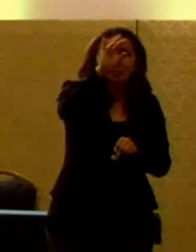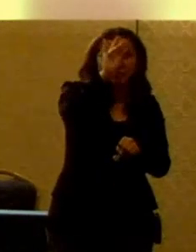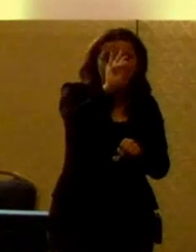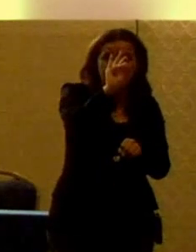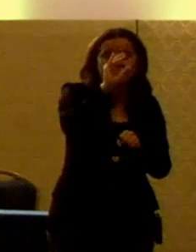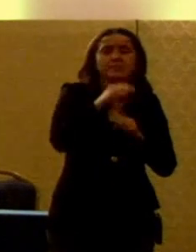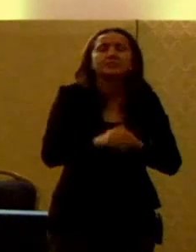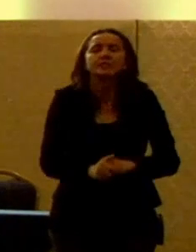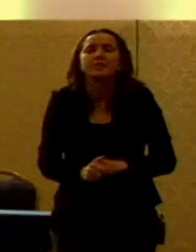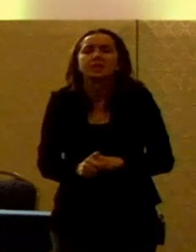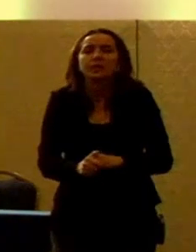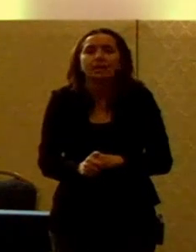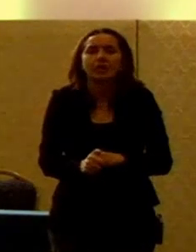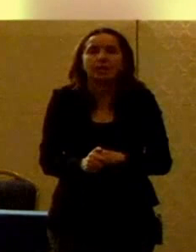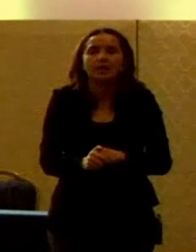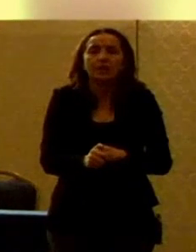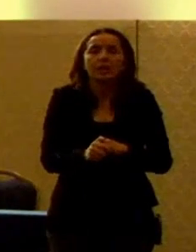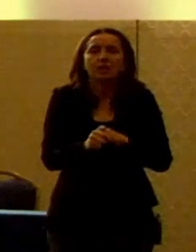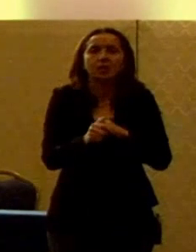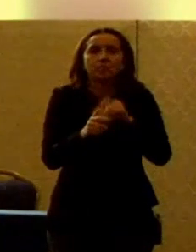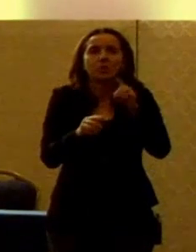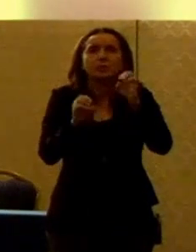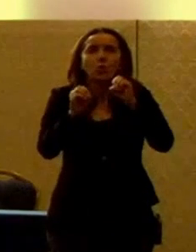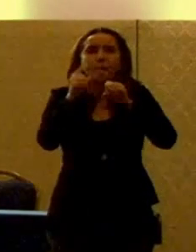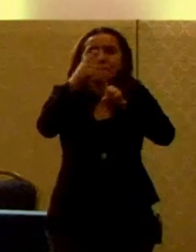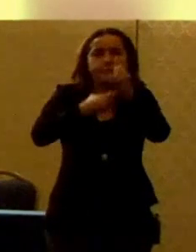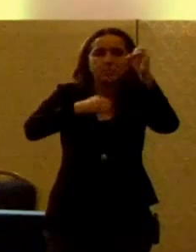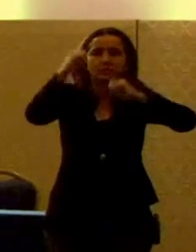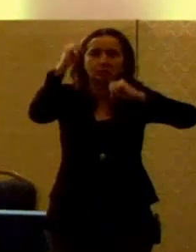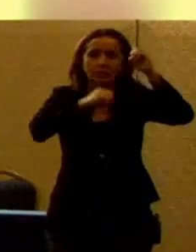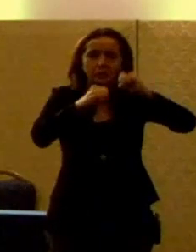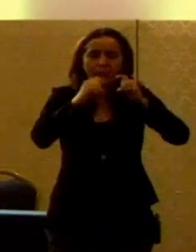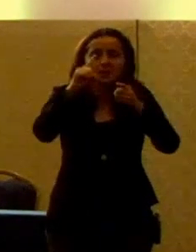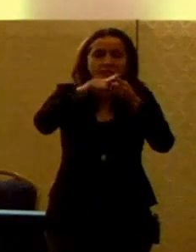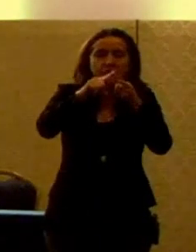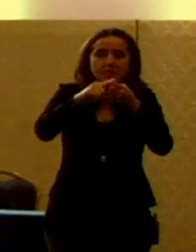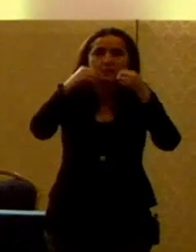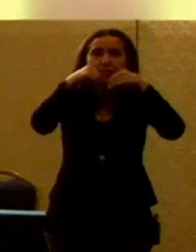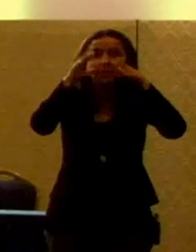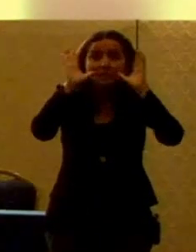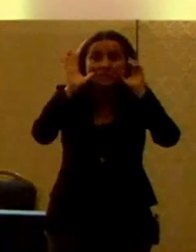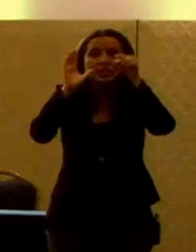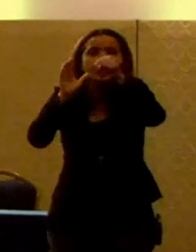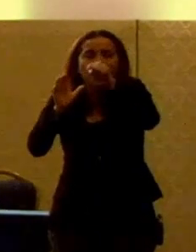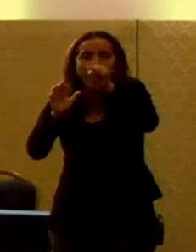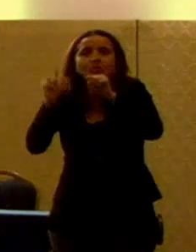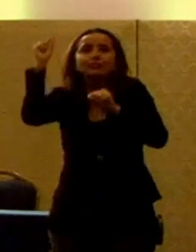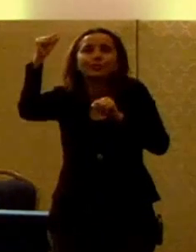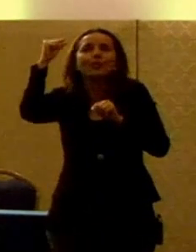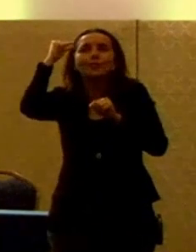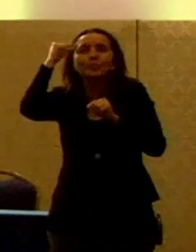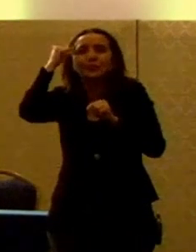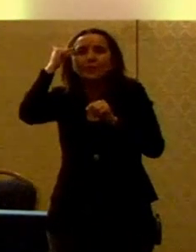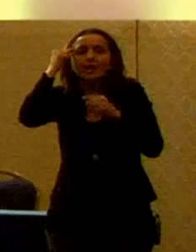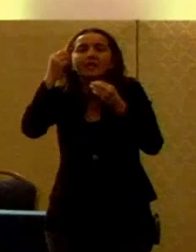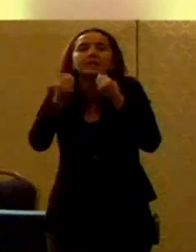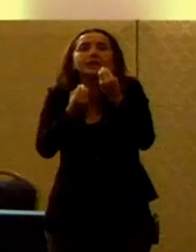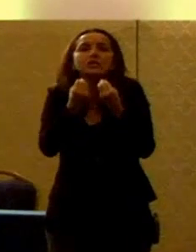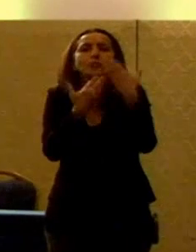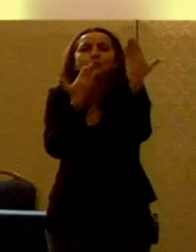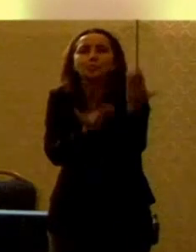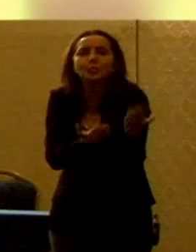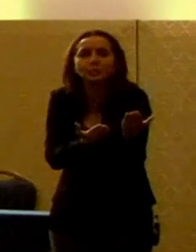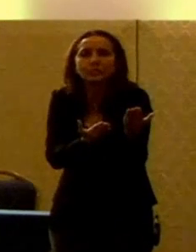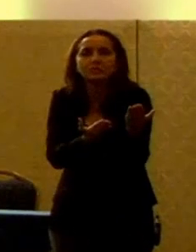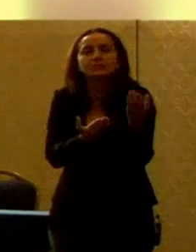finales, fue en octubre, hacia diciembre se plantea en el contexto del gobierno federal llevar a cabo la propuesta de lo